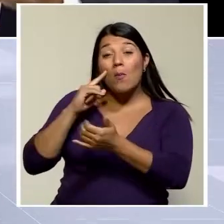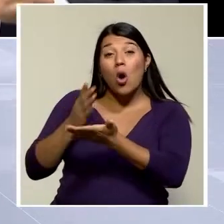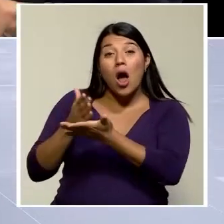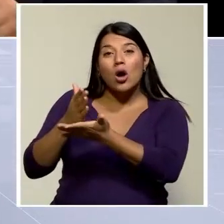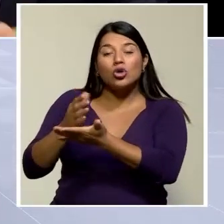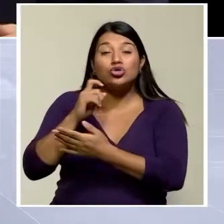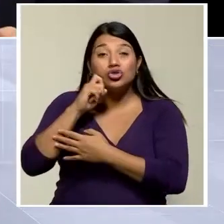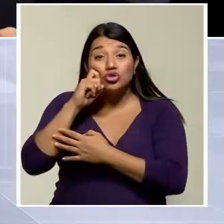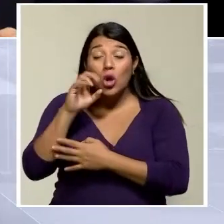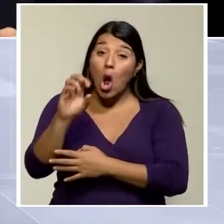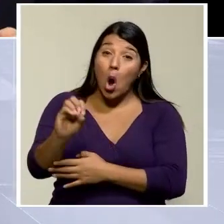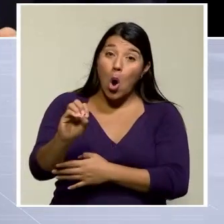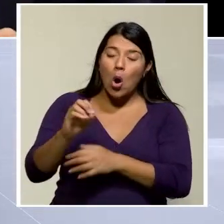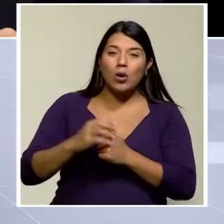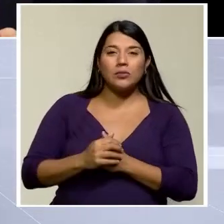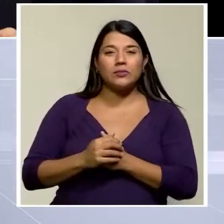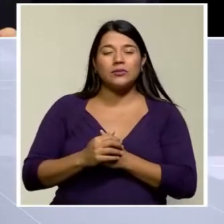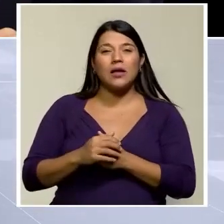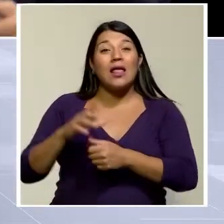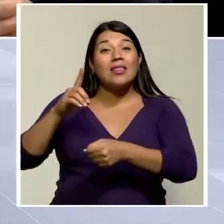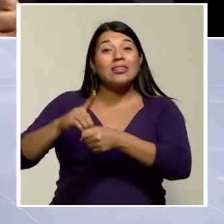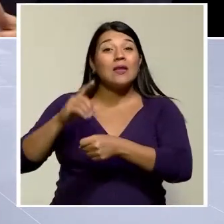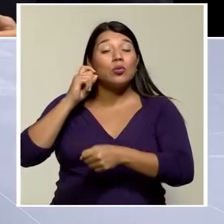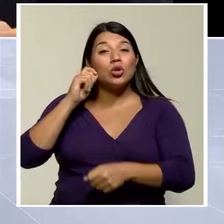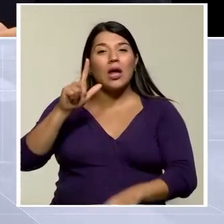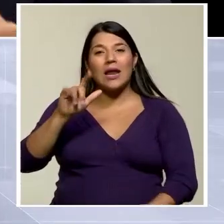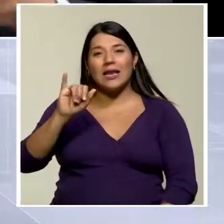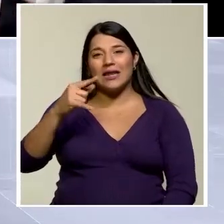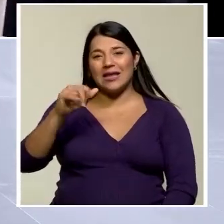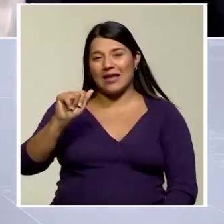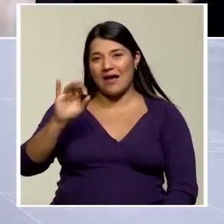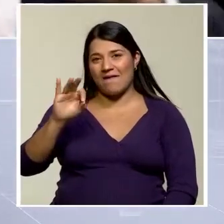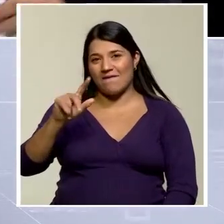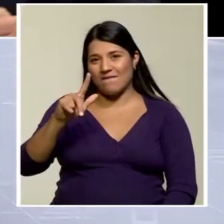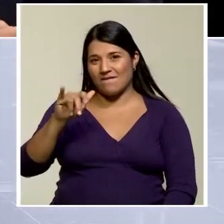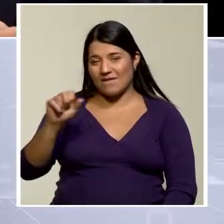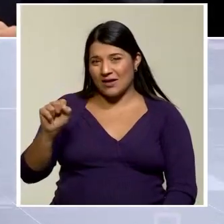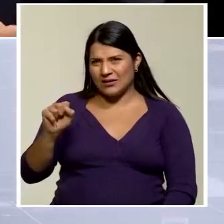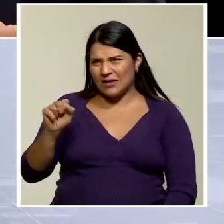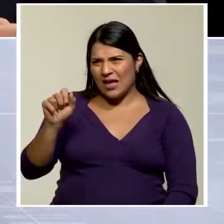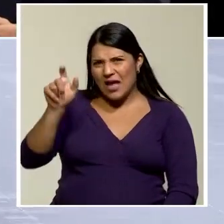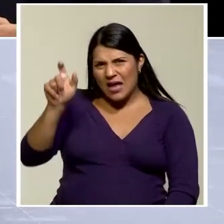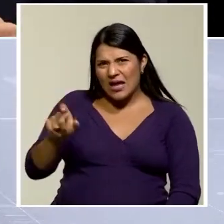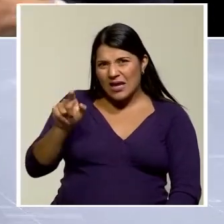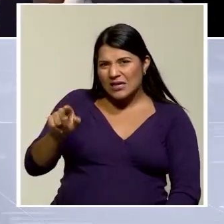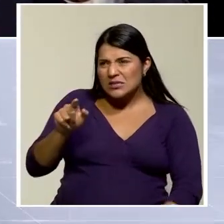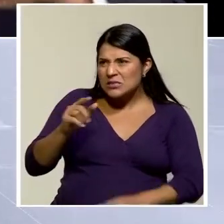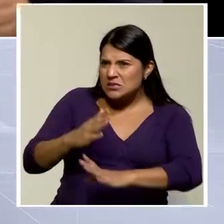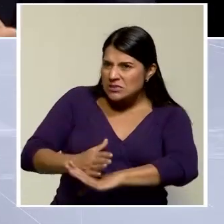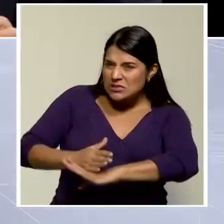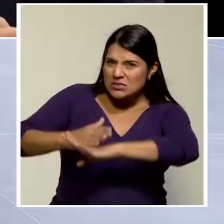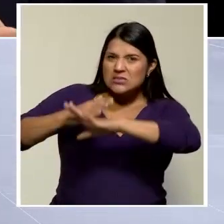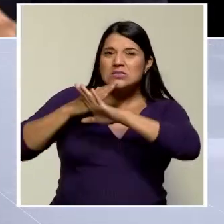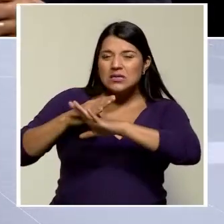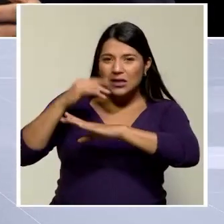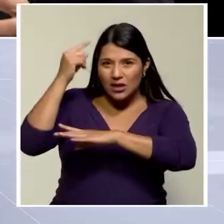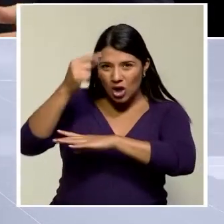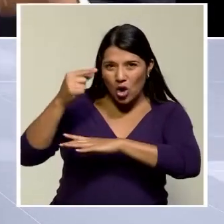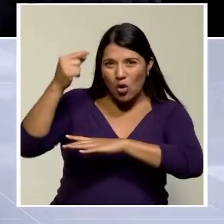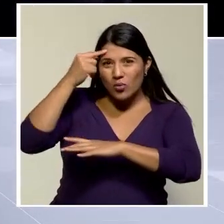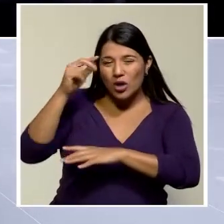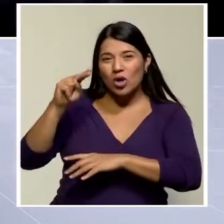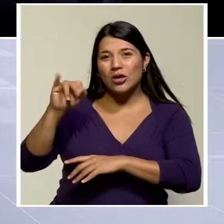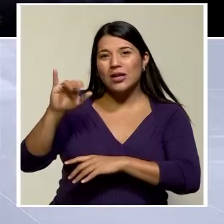sexual, o la diputada Ligia Fallas, que es una encendidísima defensa del gobierno de